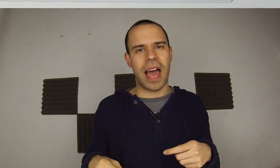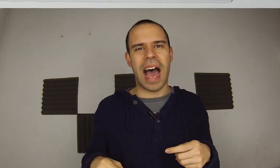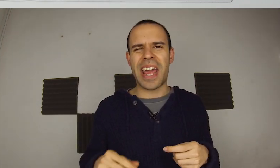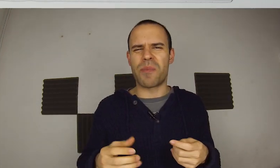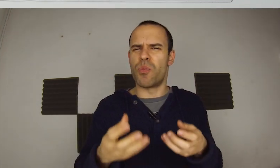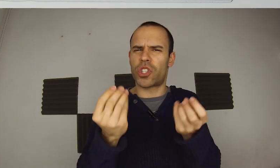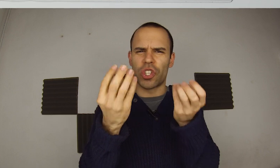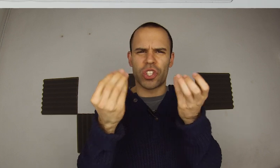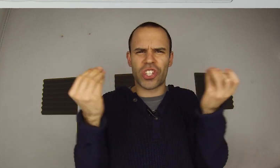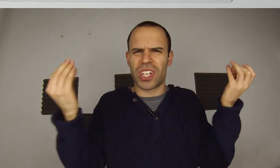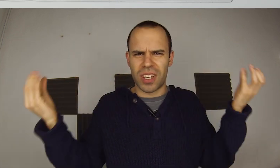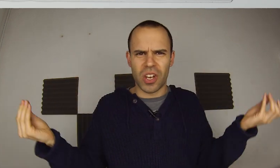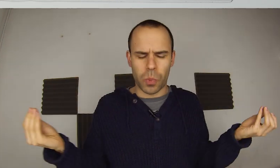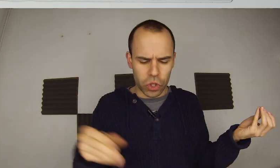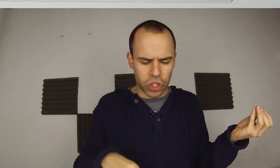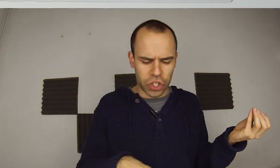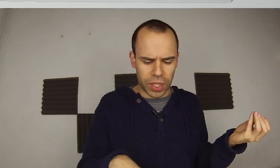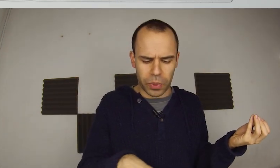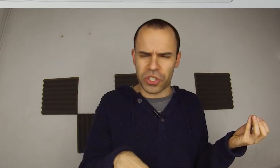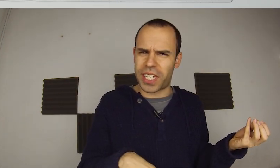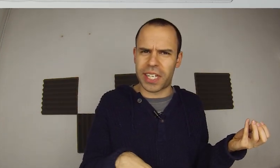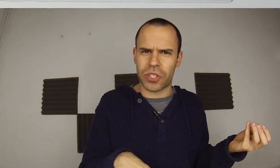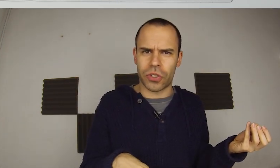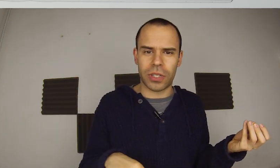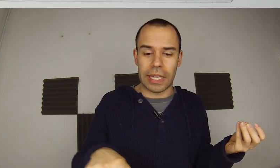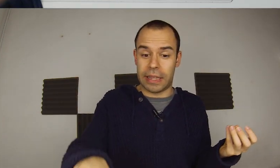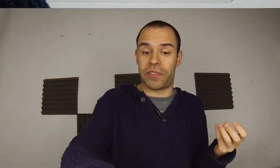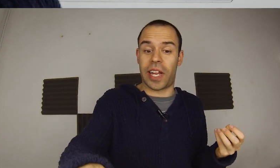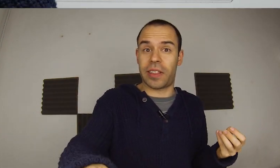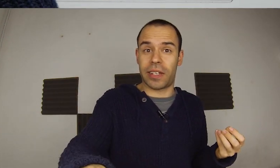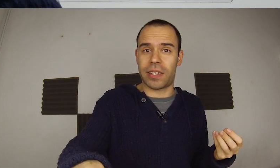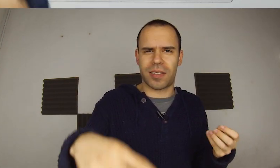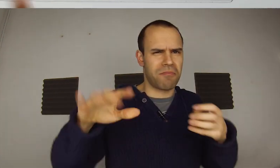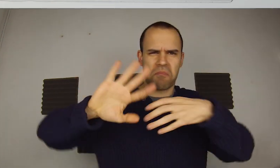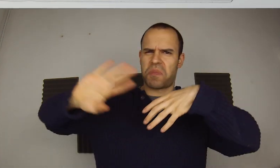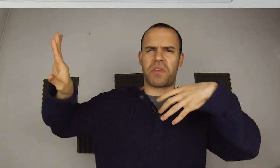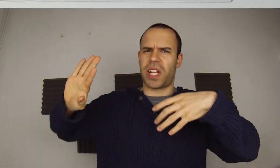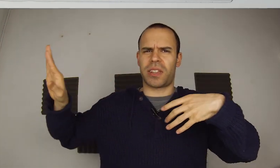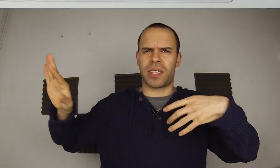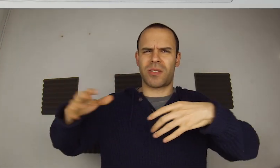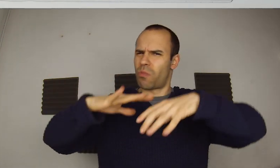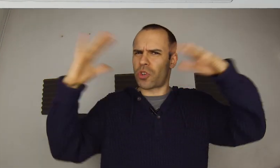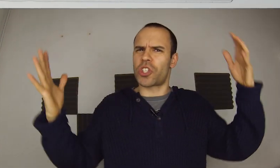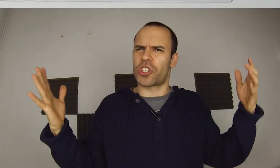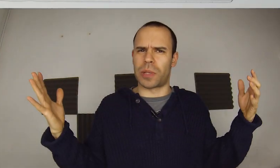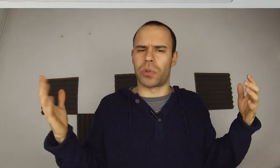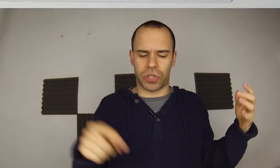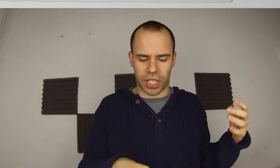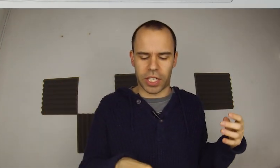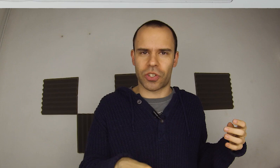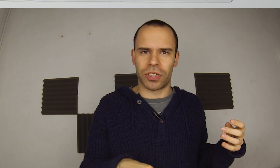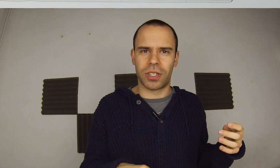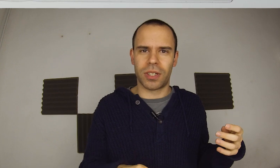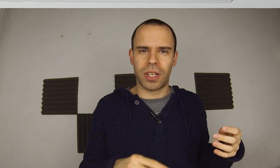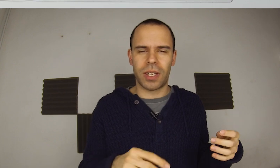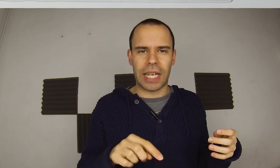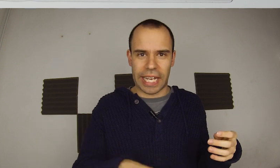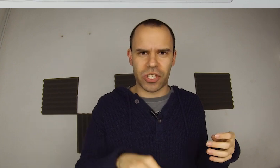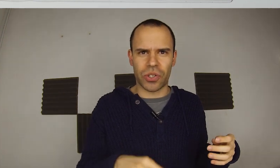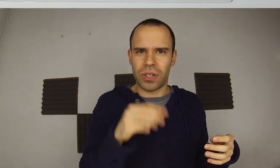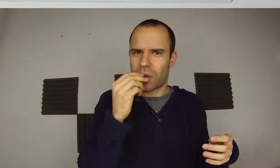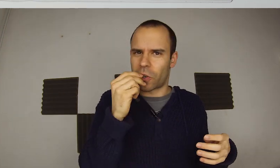hay muchos muchos tipos de queso diferentes diferentes muchos tipos de queso